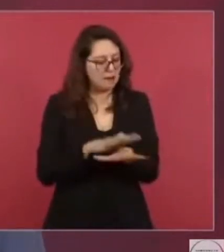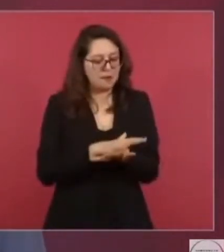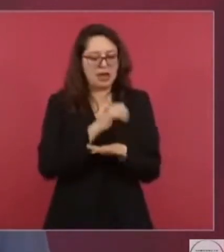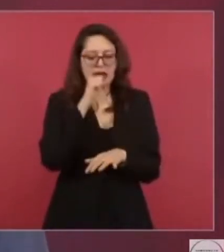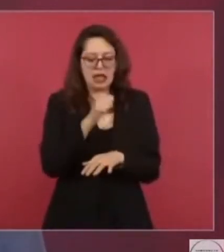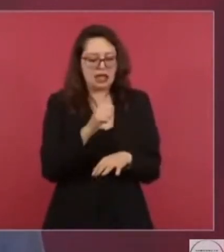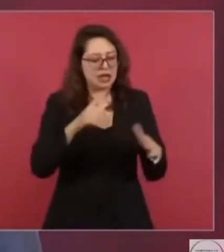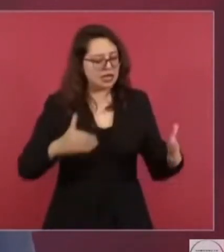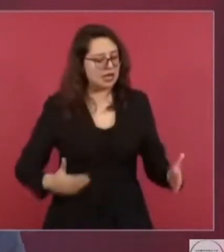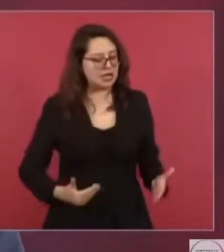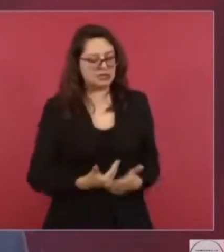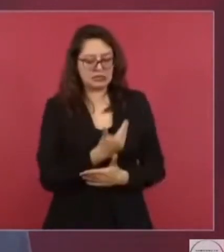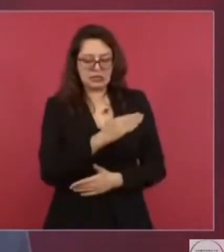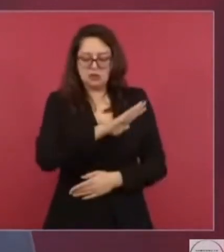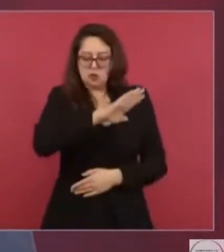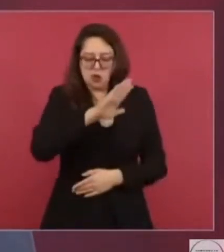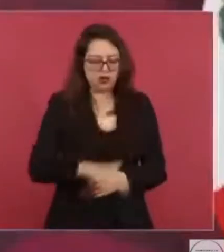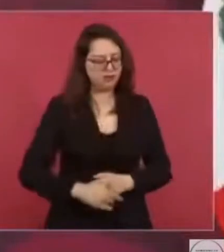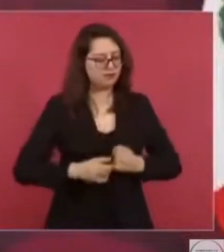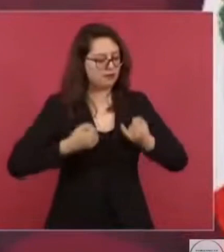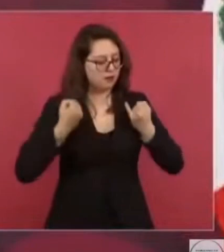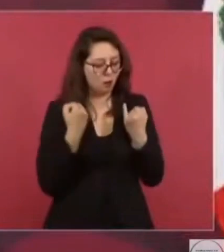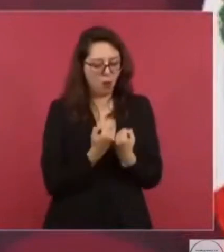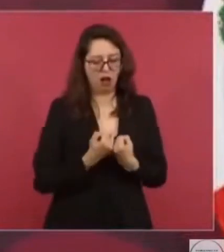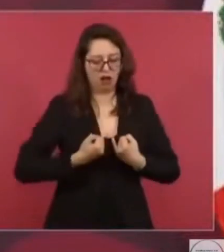así y así me voy a morir.